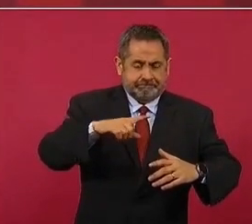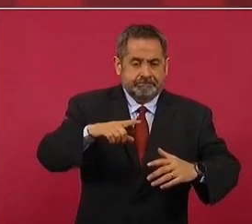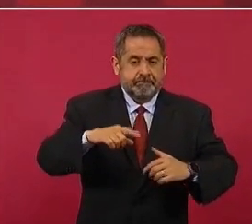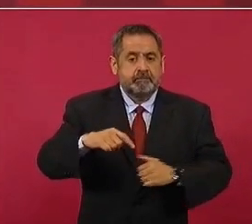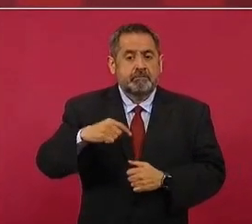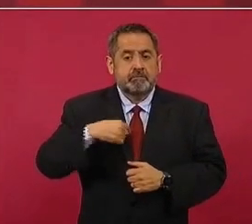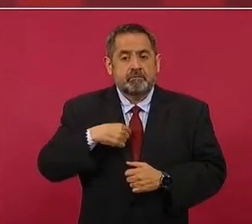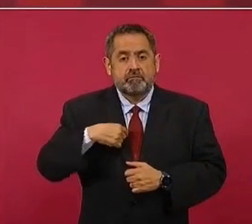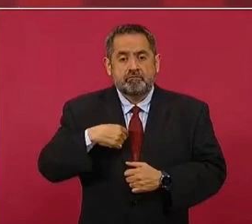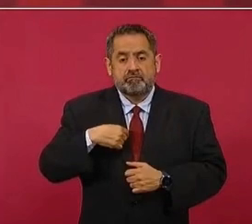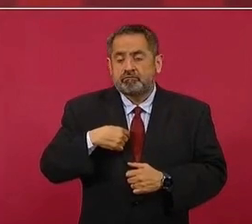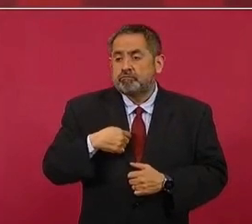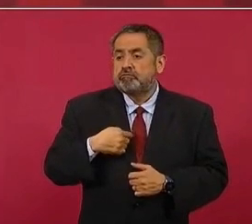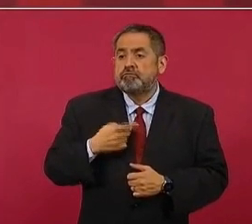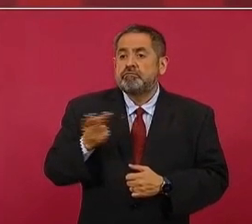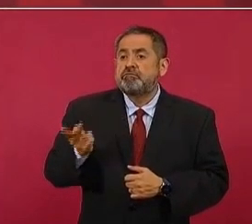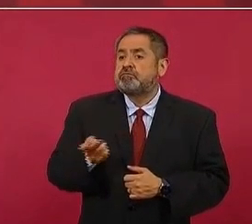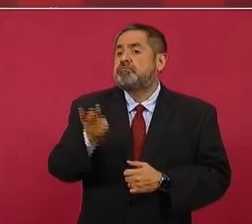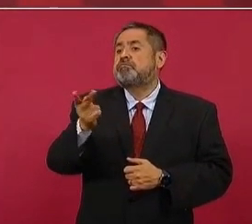yo puse a consideración